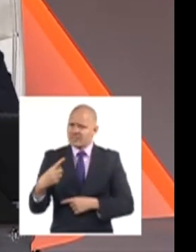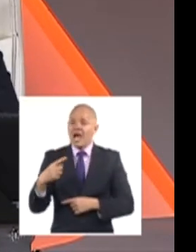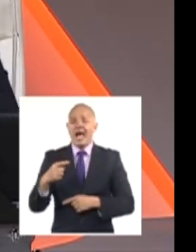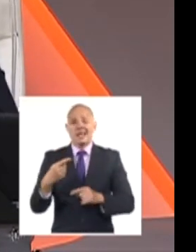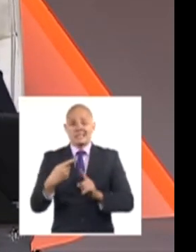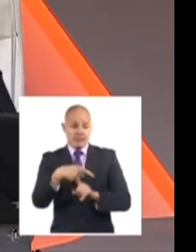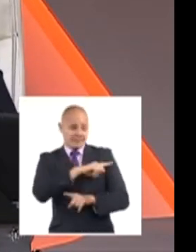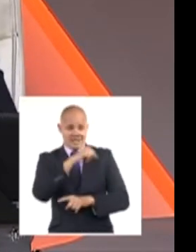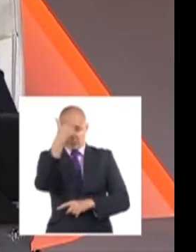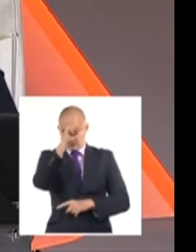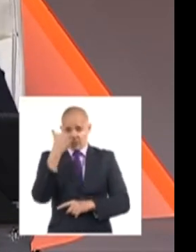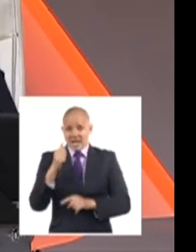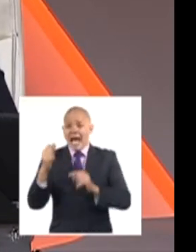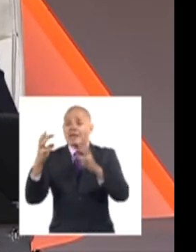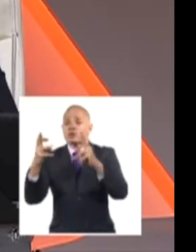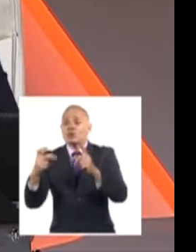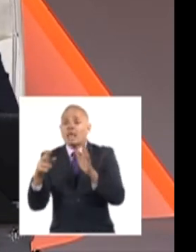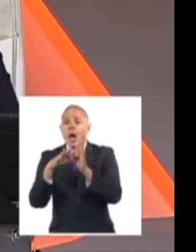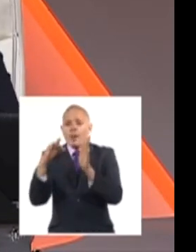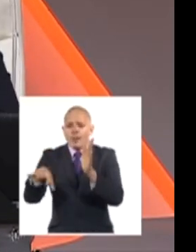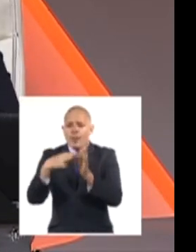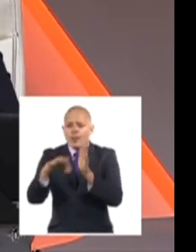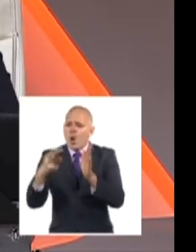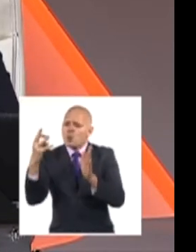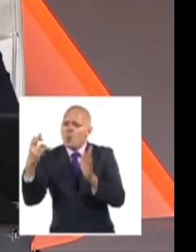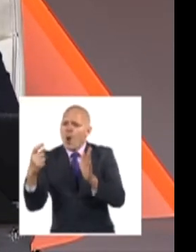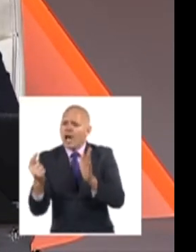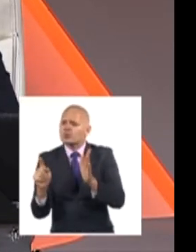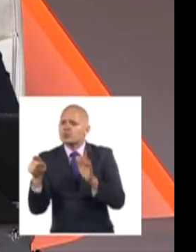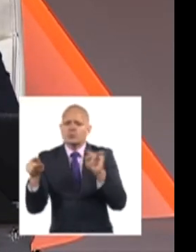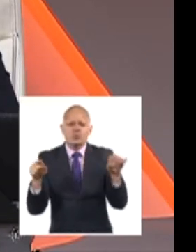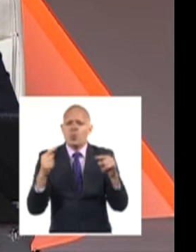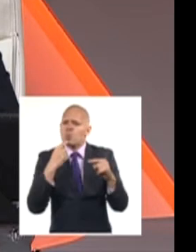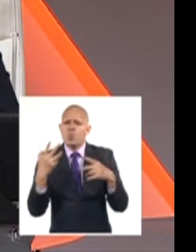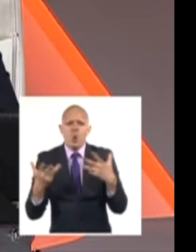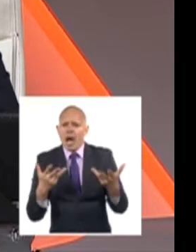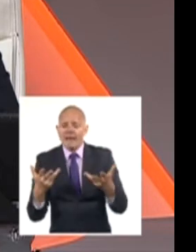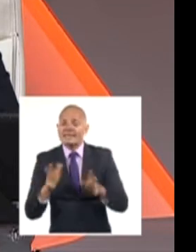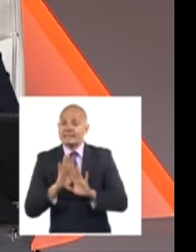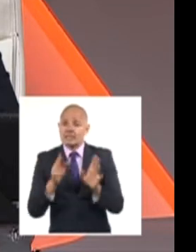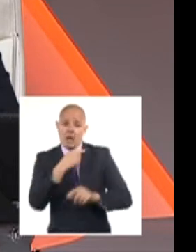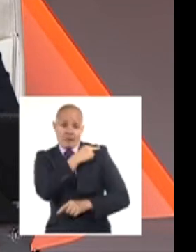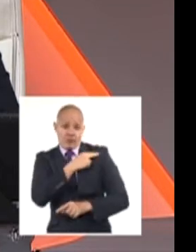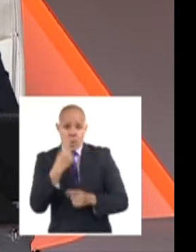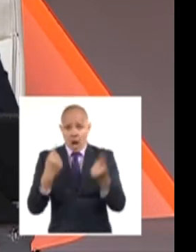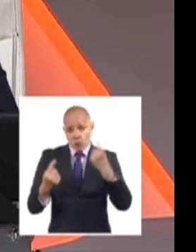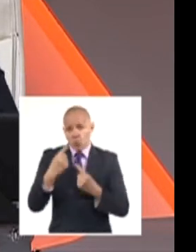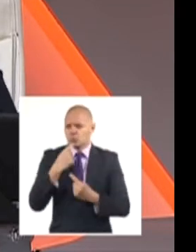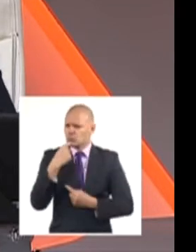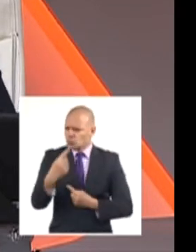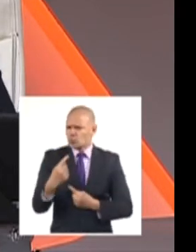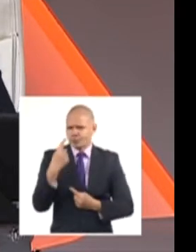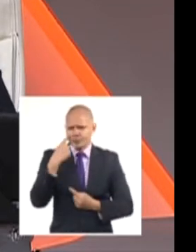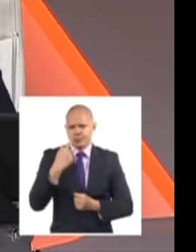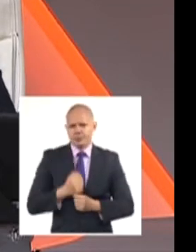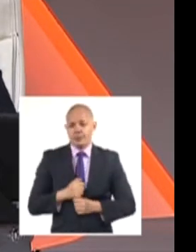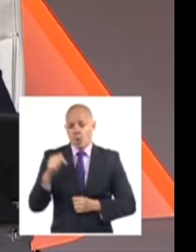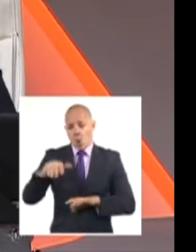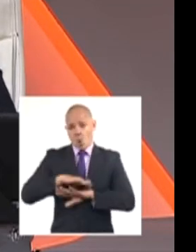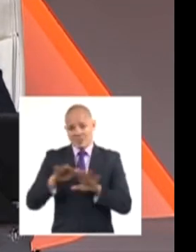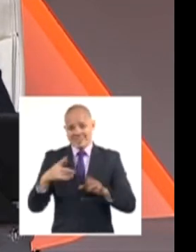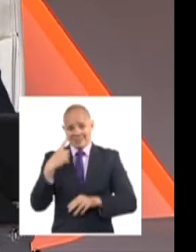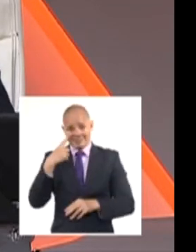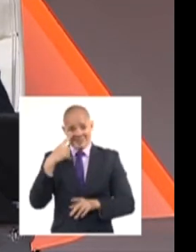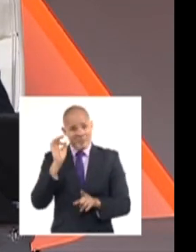situación política allí en la campaña escuchábamos al inicio de la mesa en nuestra noticia del día al presidente andrés manuel lópez obrador